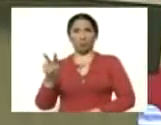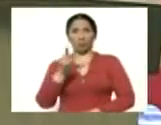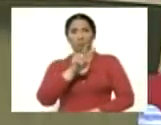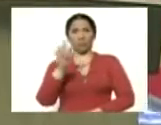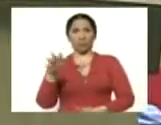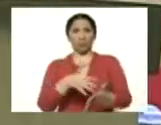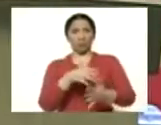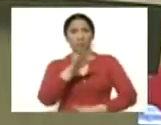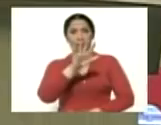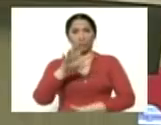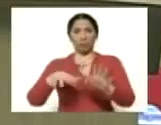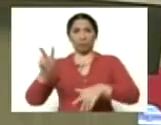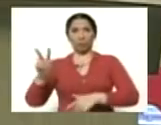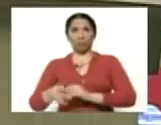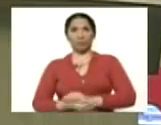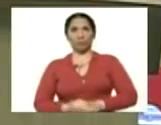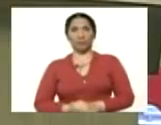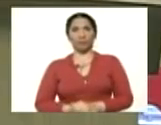24.512.